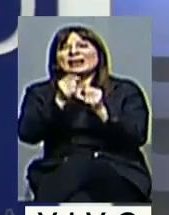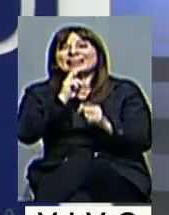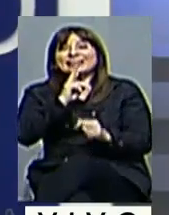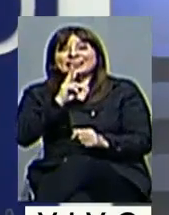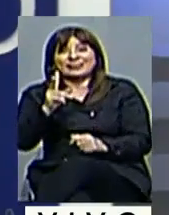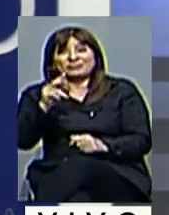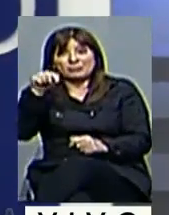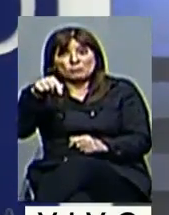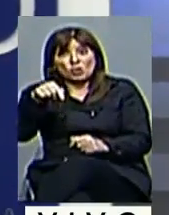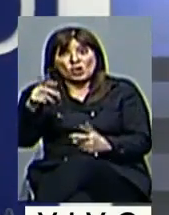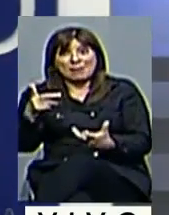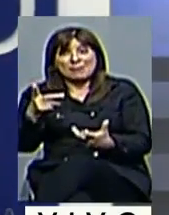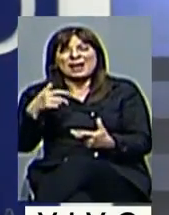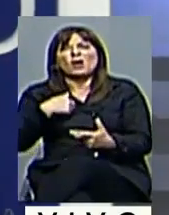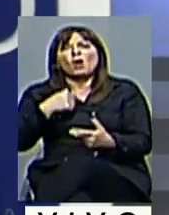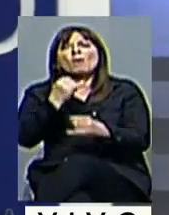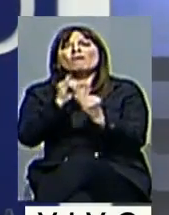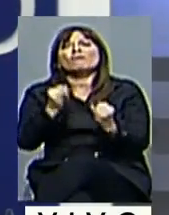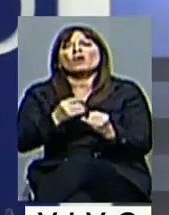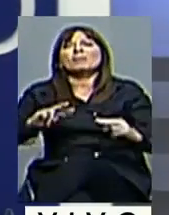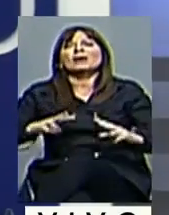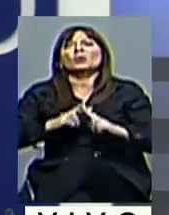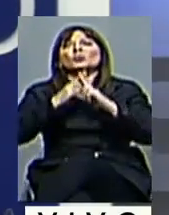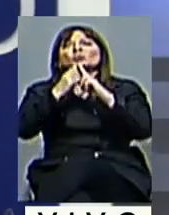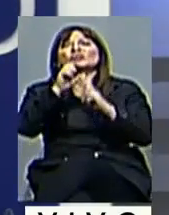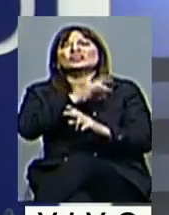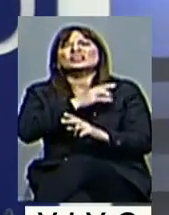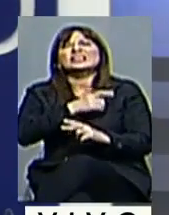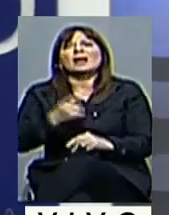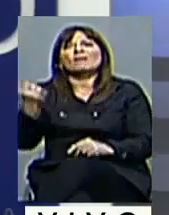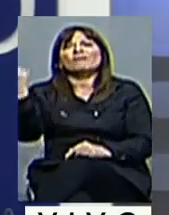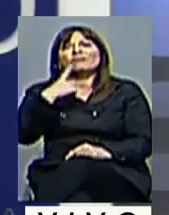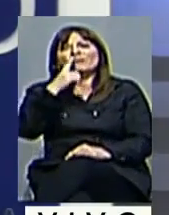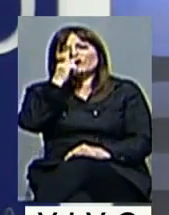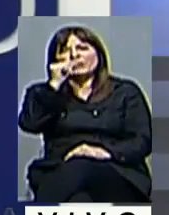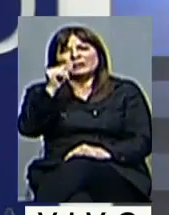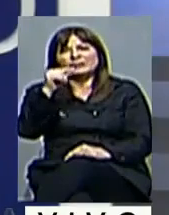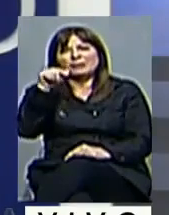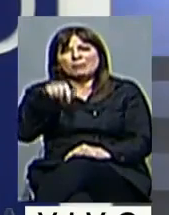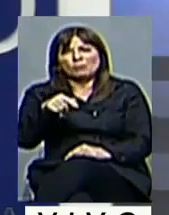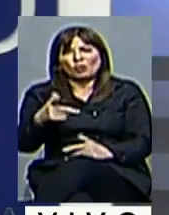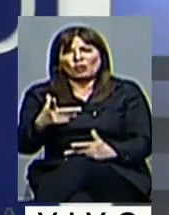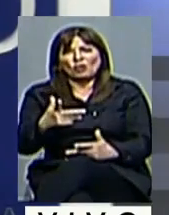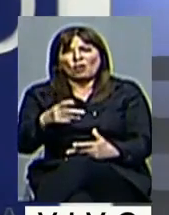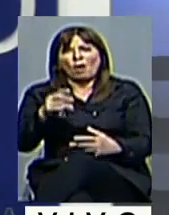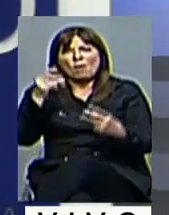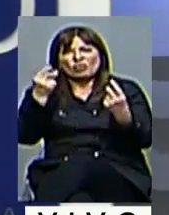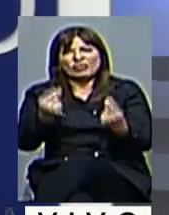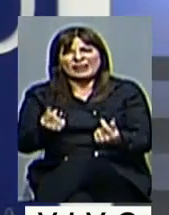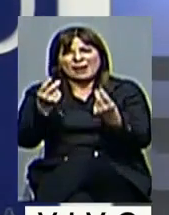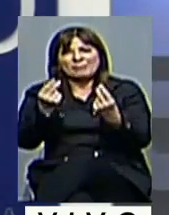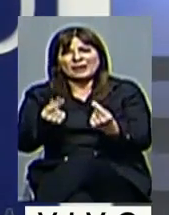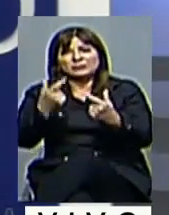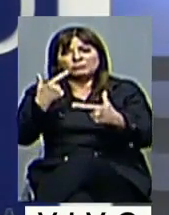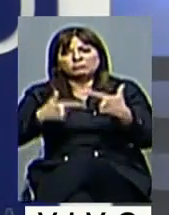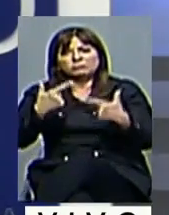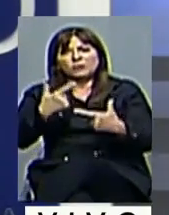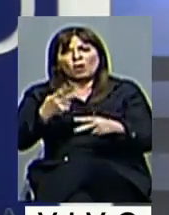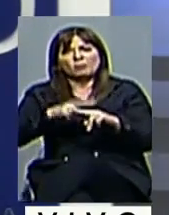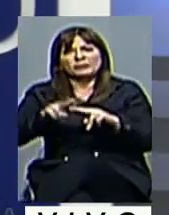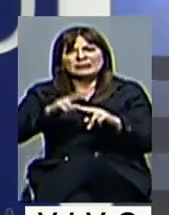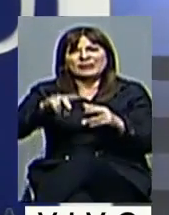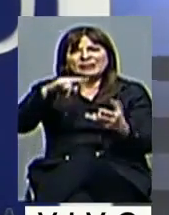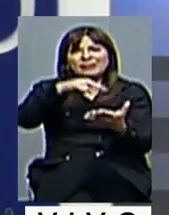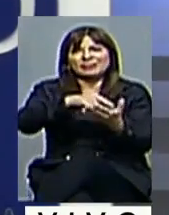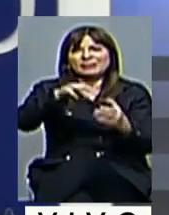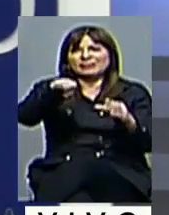con de qué manera se va a construir el Chile que viene, de qué manera un poco las dinámicas políticas se van a dar en el Parlamento, se van a